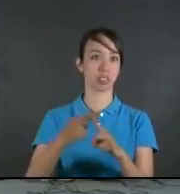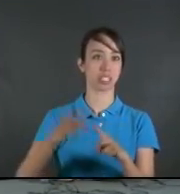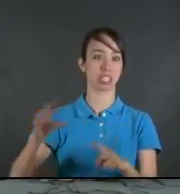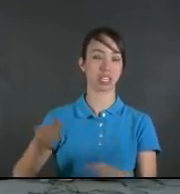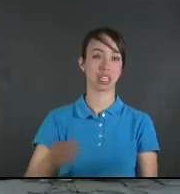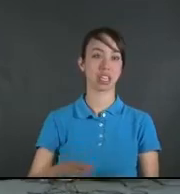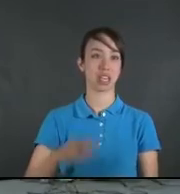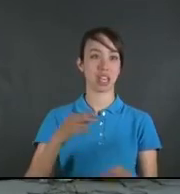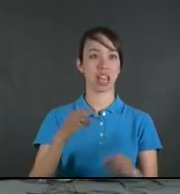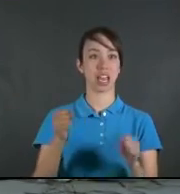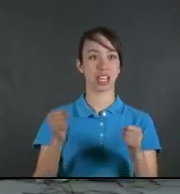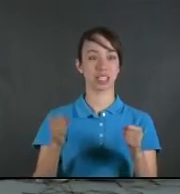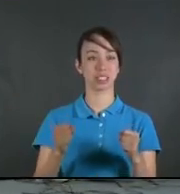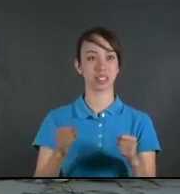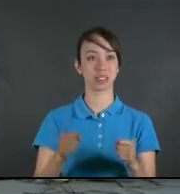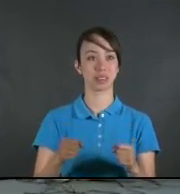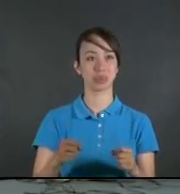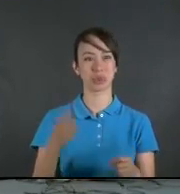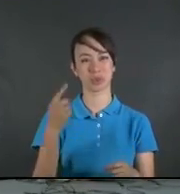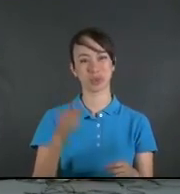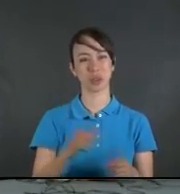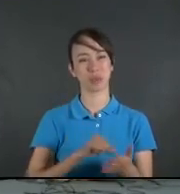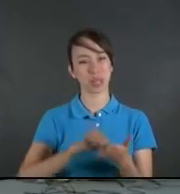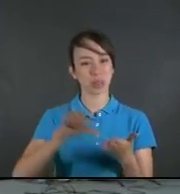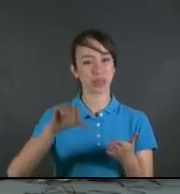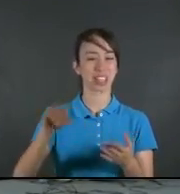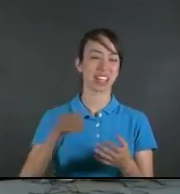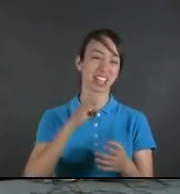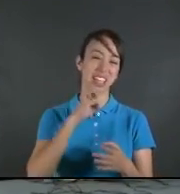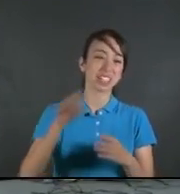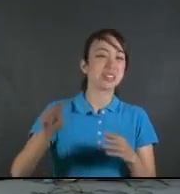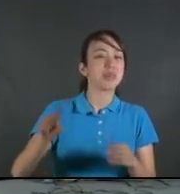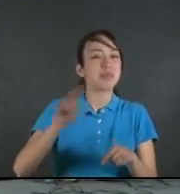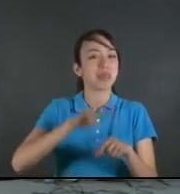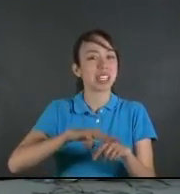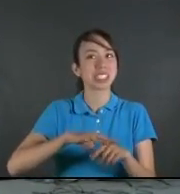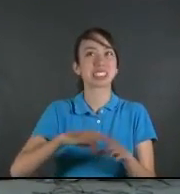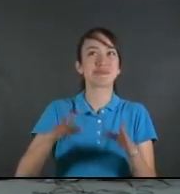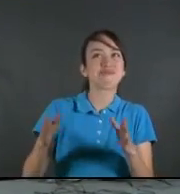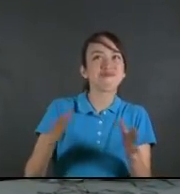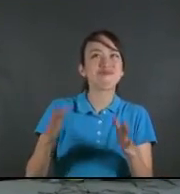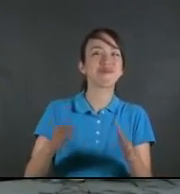todos con un apellido que es más folkórico